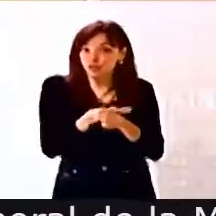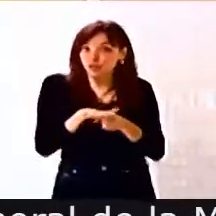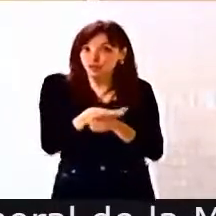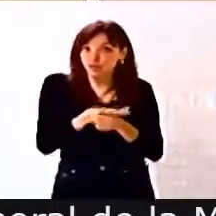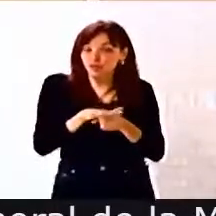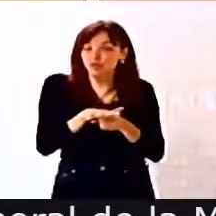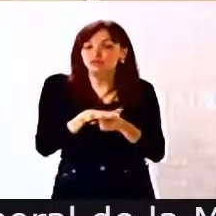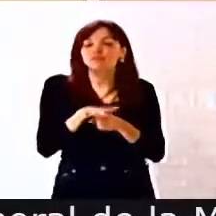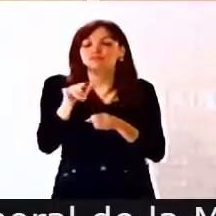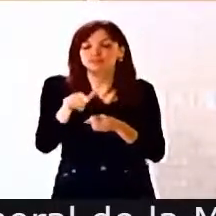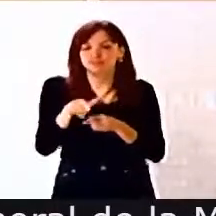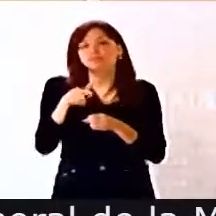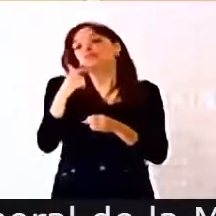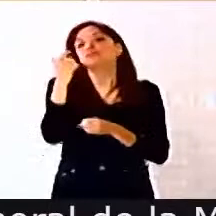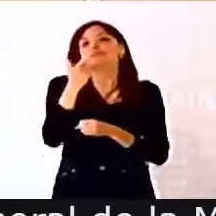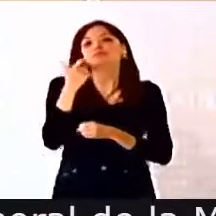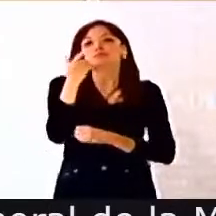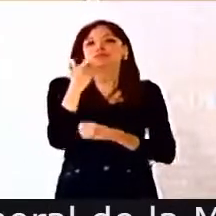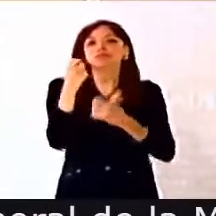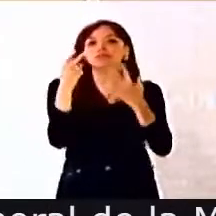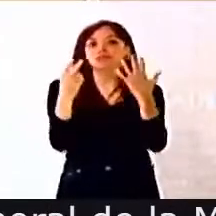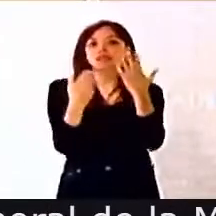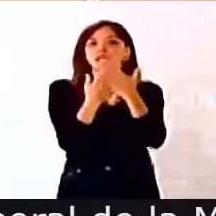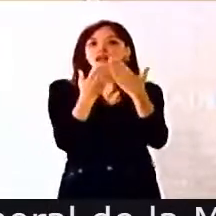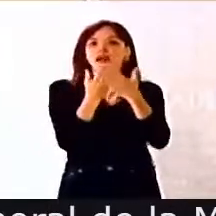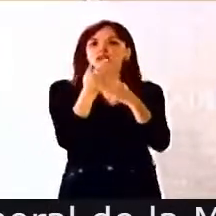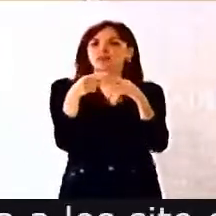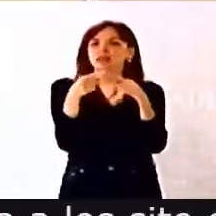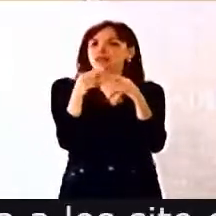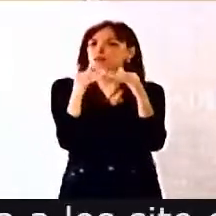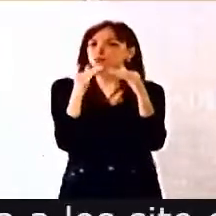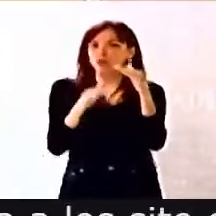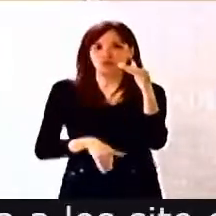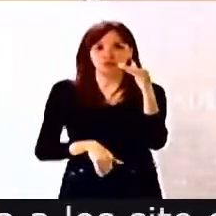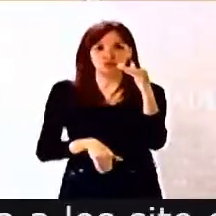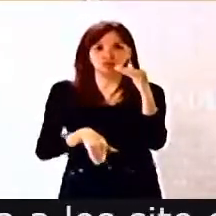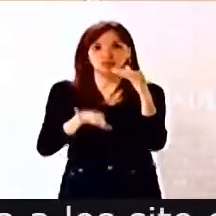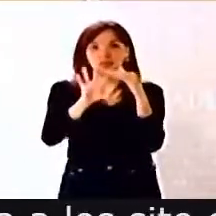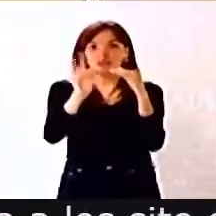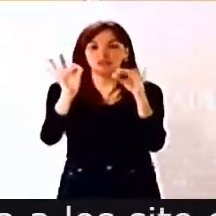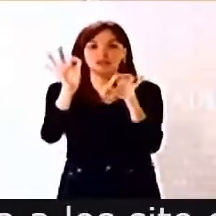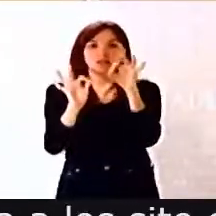la incidencia a los 7 días está muy por debajo del 50%.